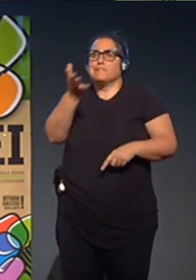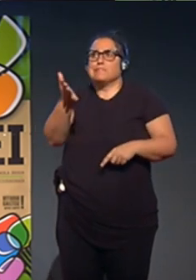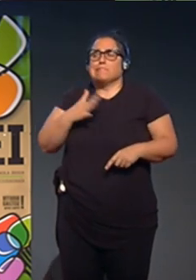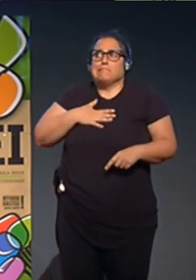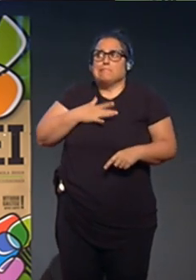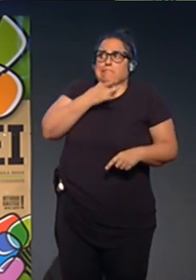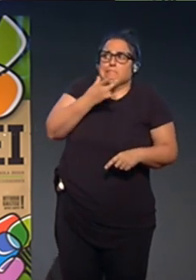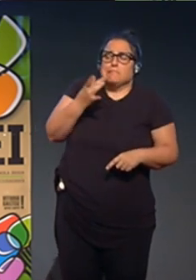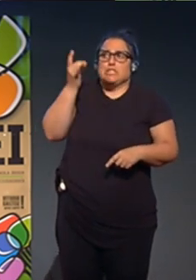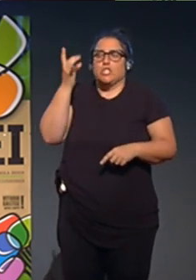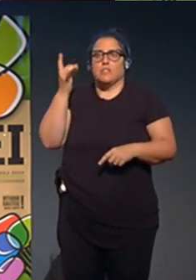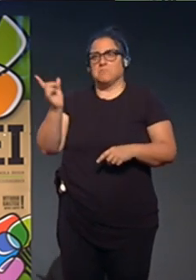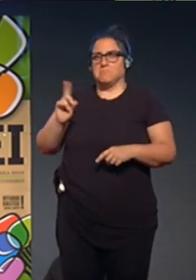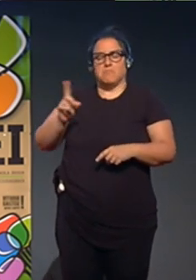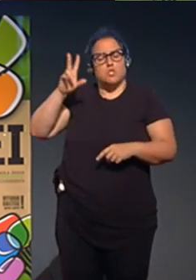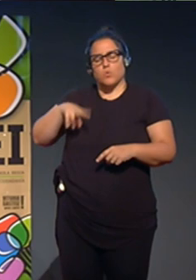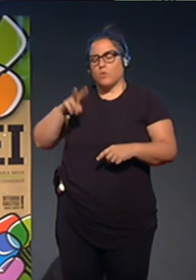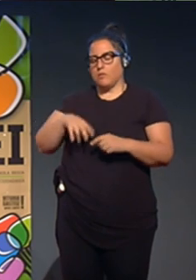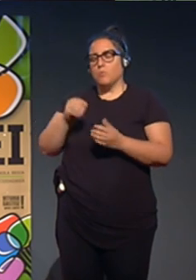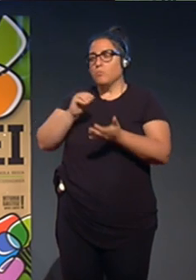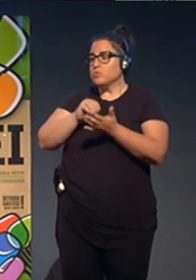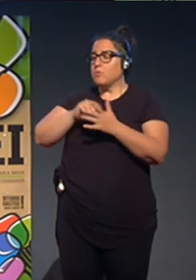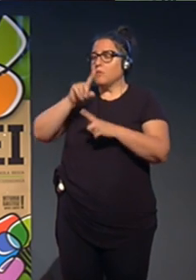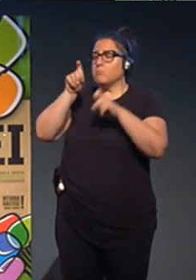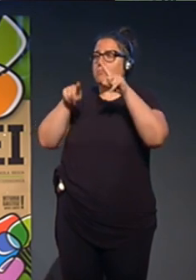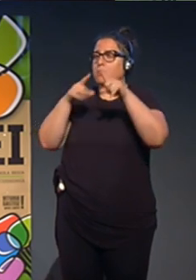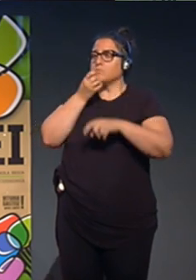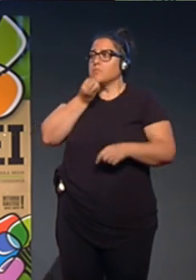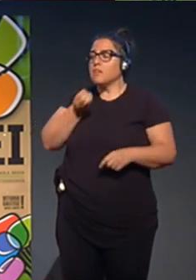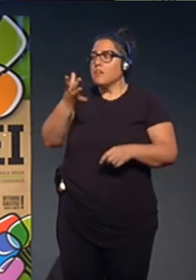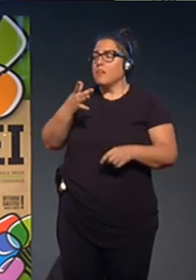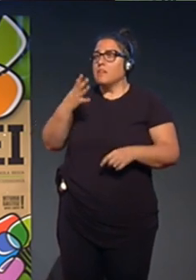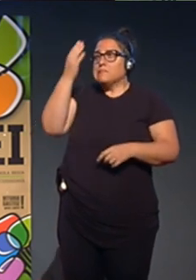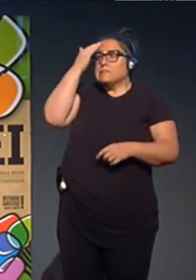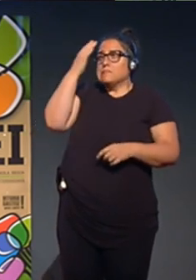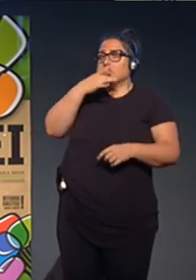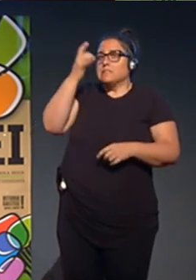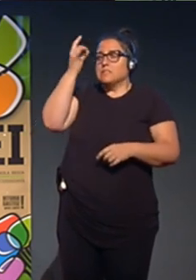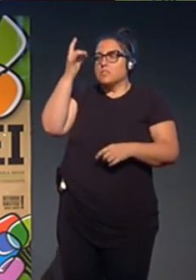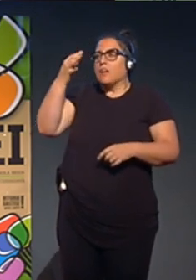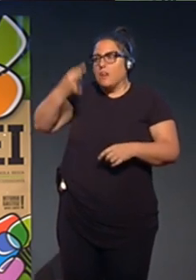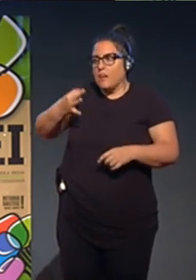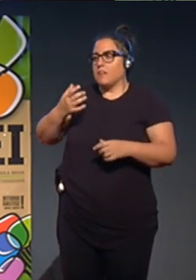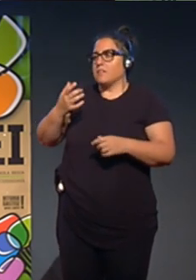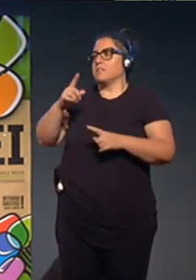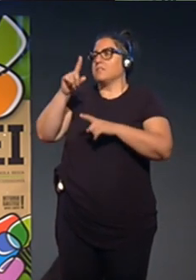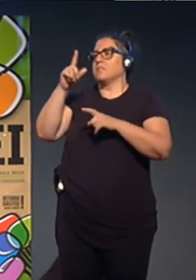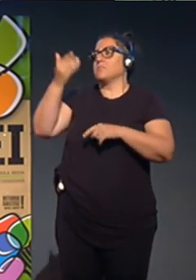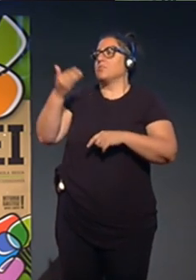nunca las preguntas que más puedes pensar que es una tontería son las más importantes por ejemplo con quién Toma las